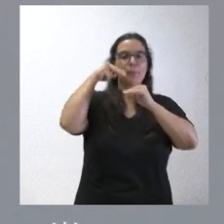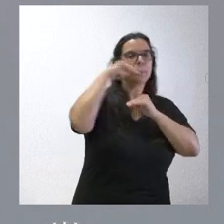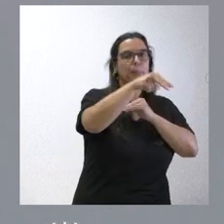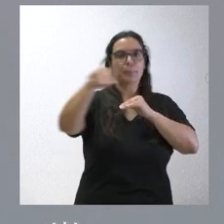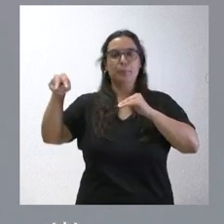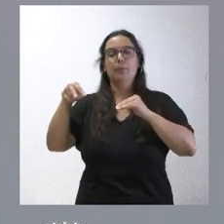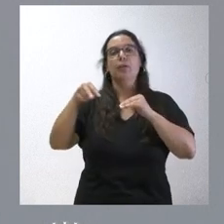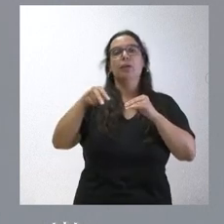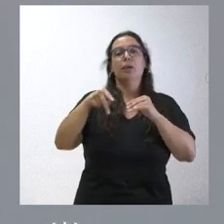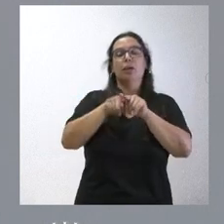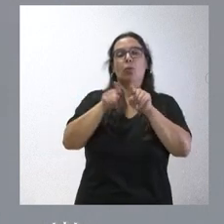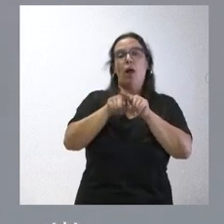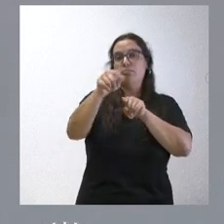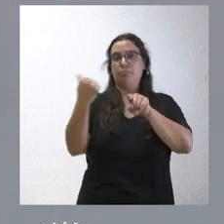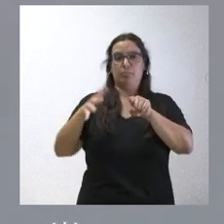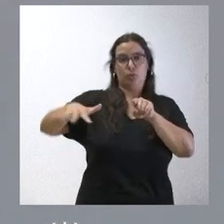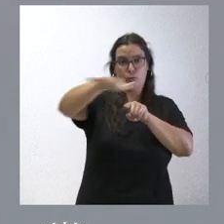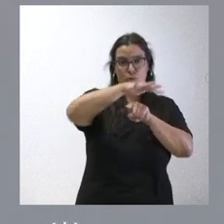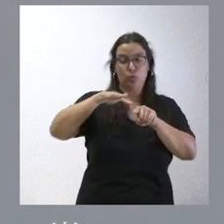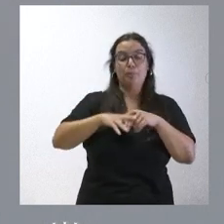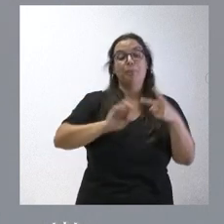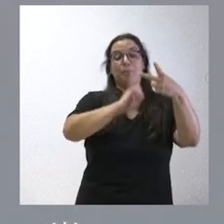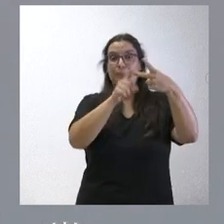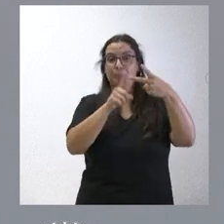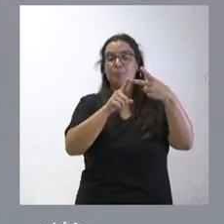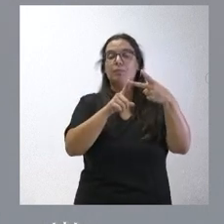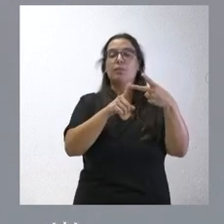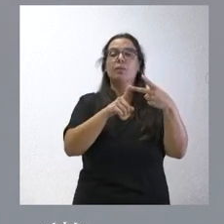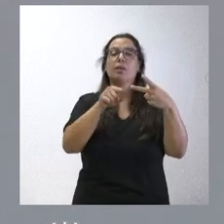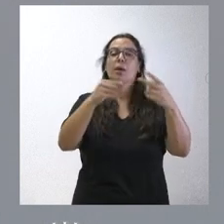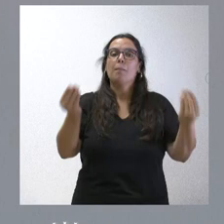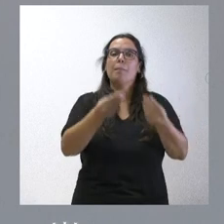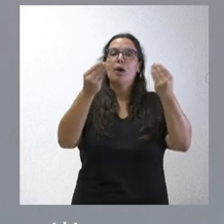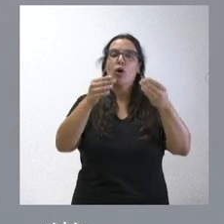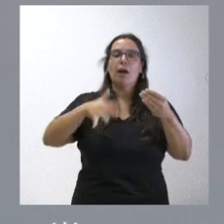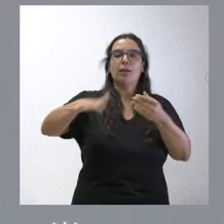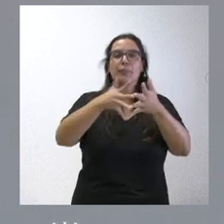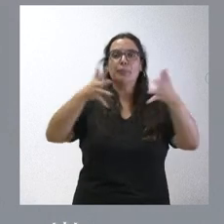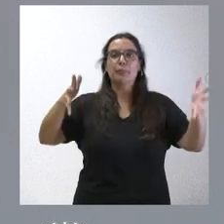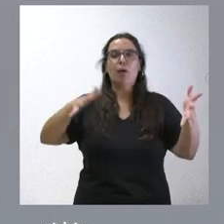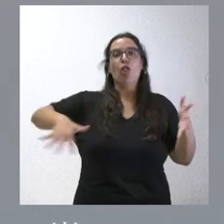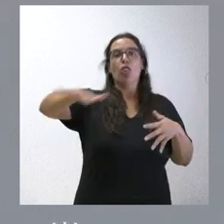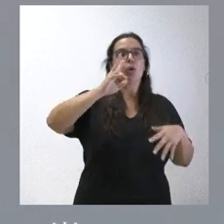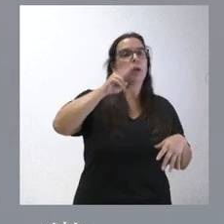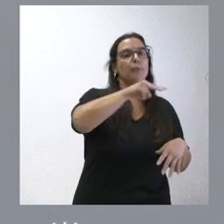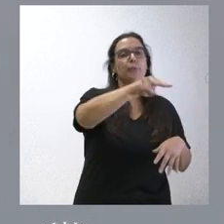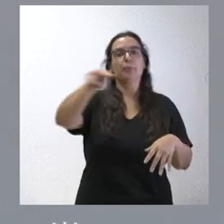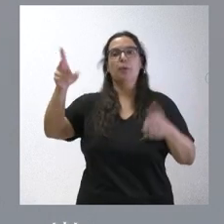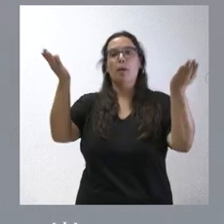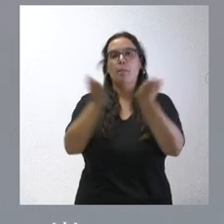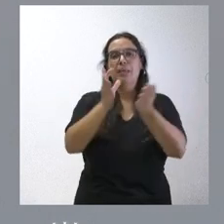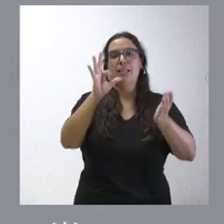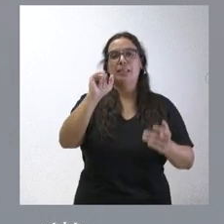y hacia el lateral el sureste Mientras que el de riega del Hoyo mejorará y ampliará la visión sobre el valle de sajambre